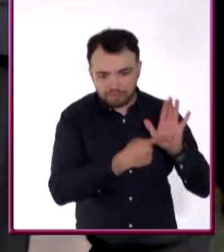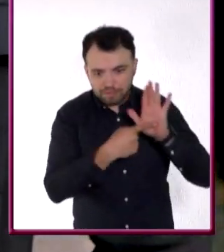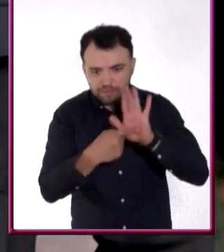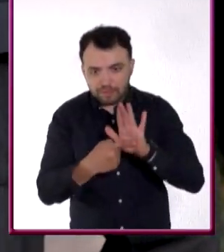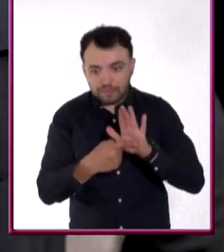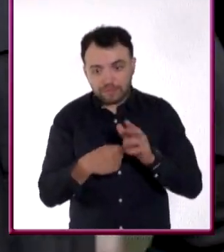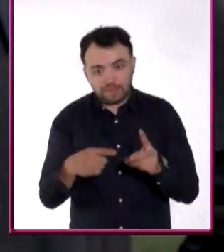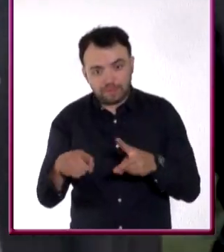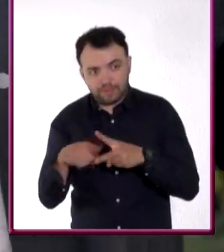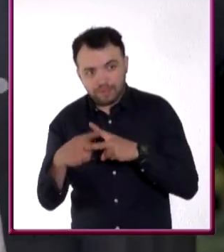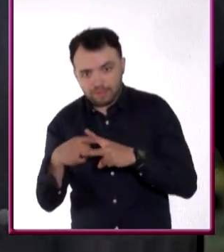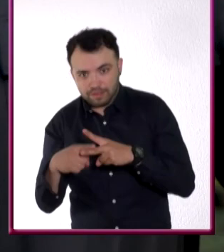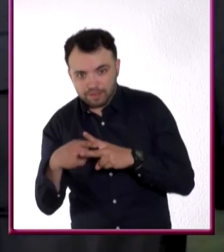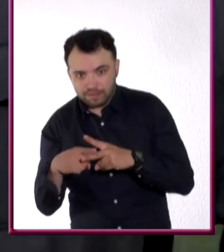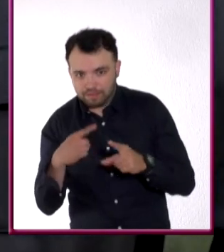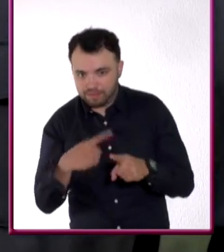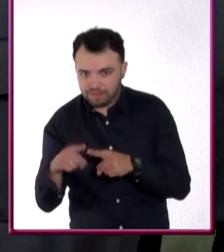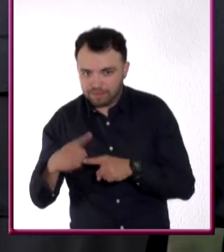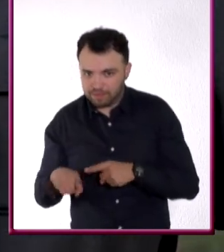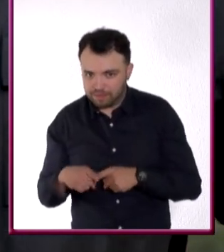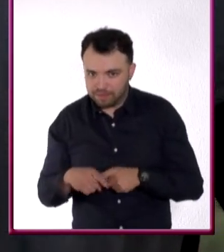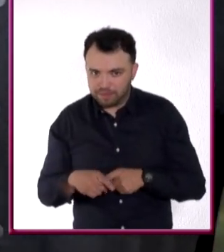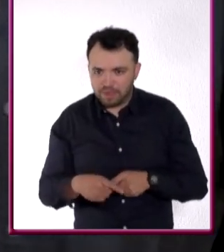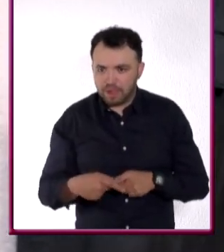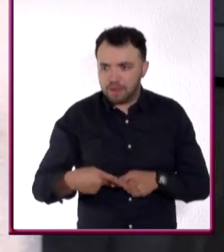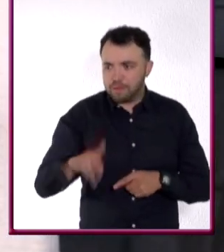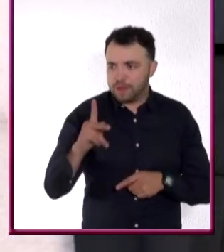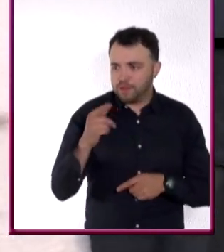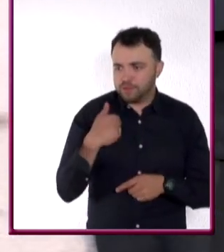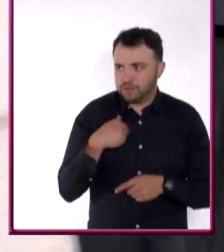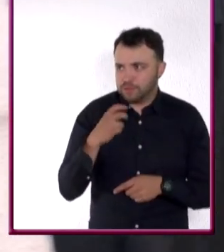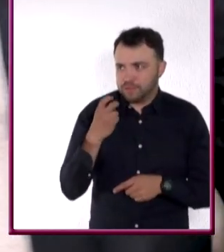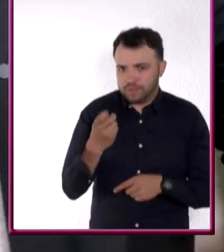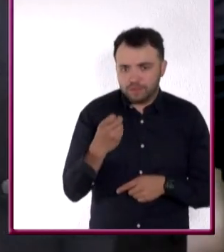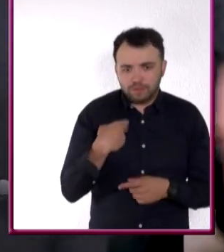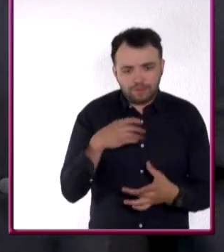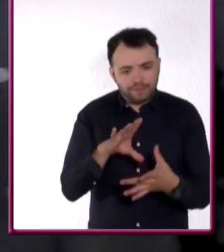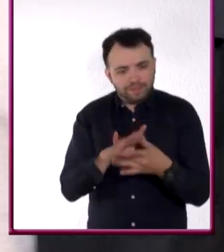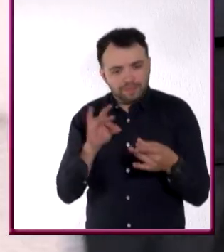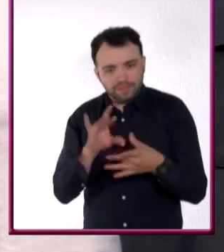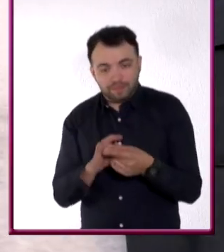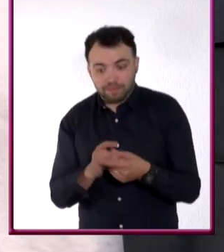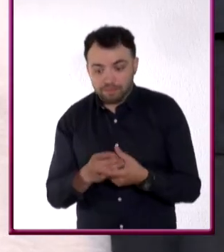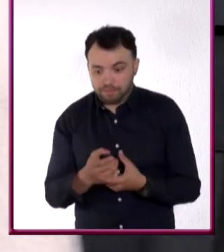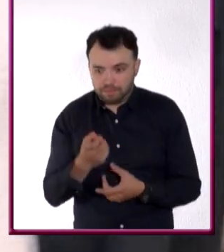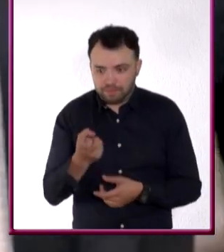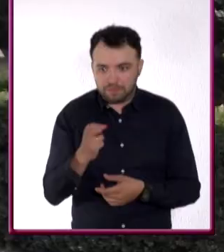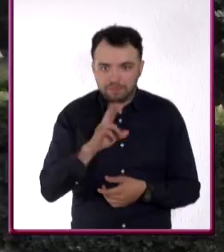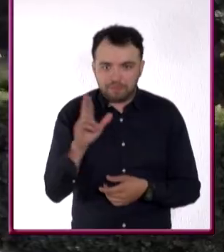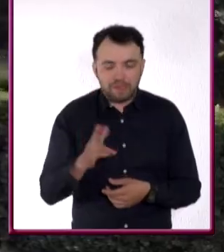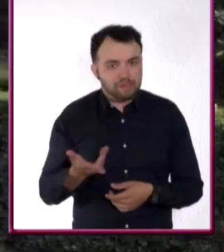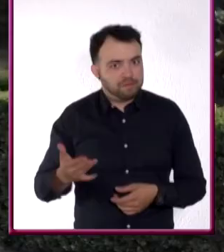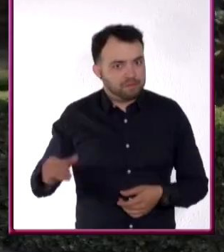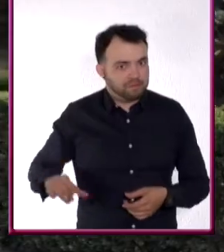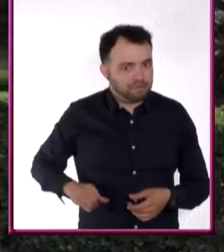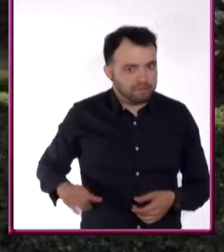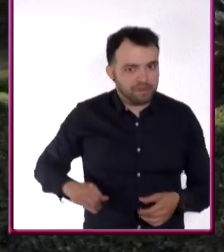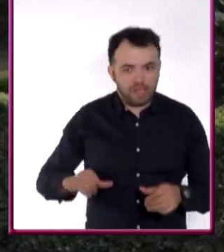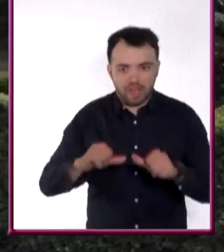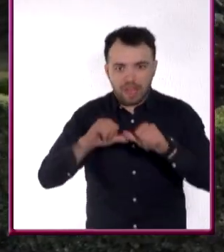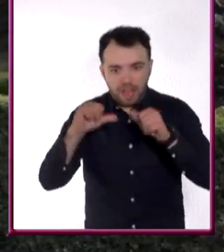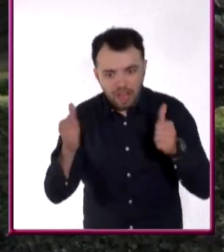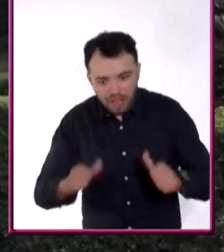pensamiento matemático, ¿eh? Pero sí, esa explicación la hice yo. Y además este martes estuvo muy interesante. Arte